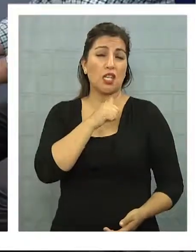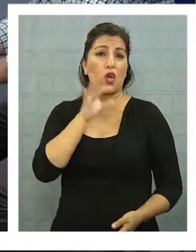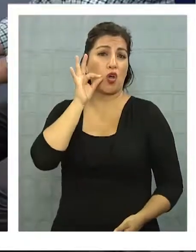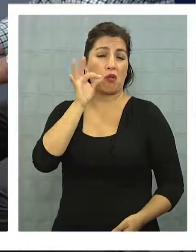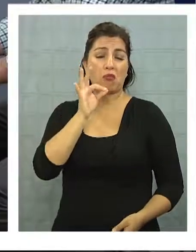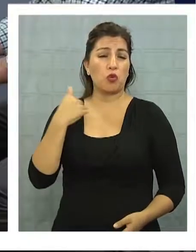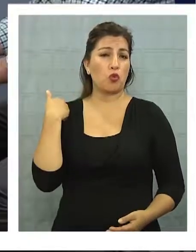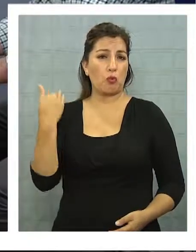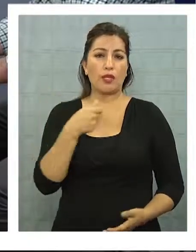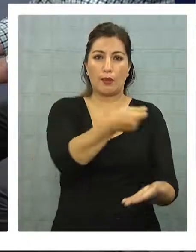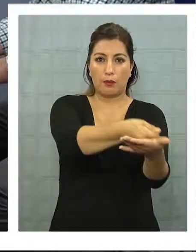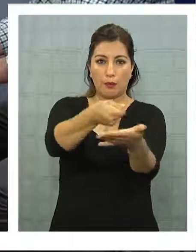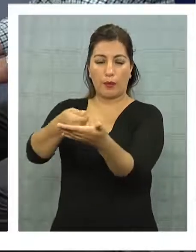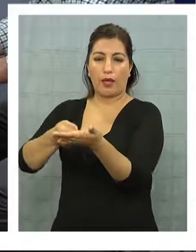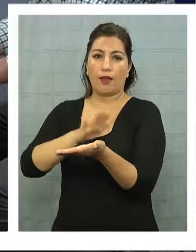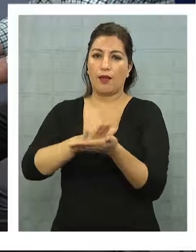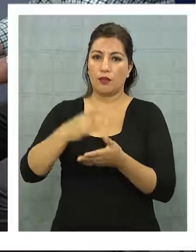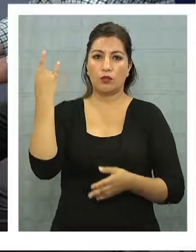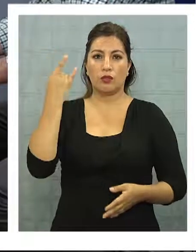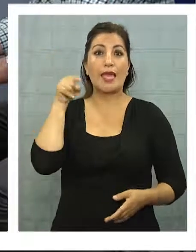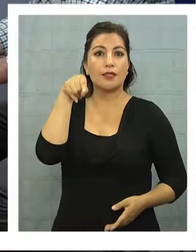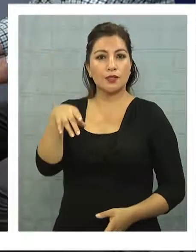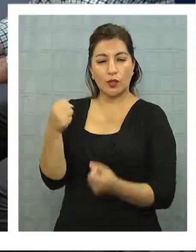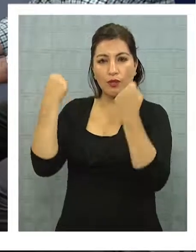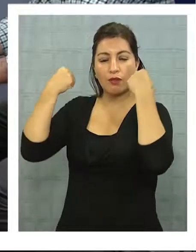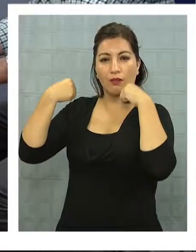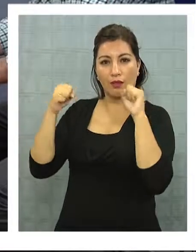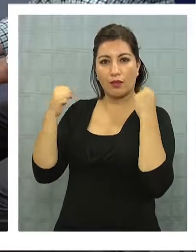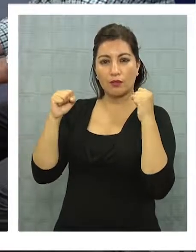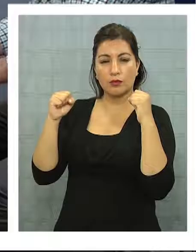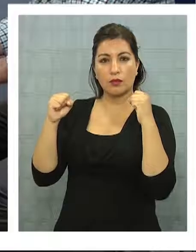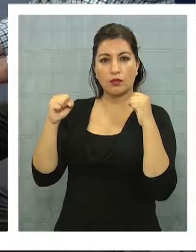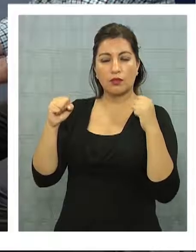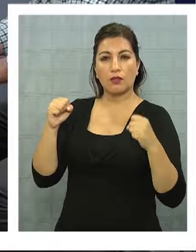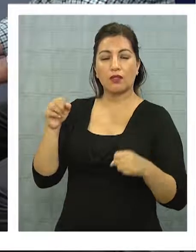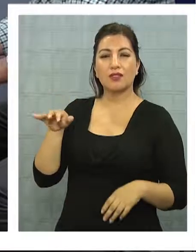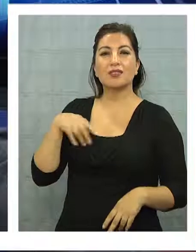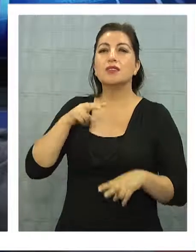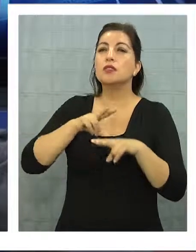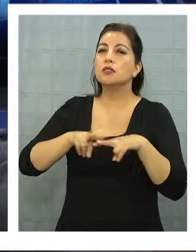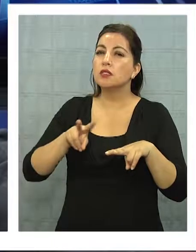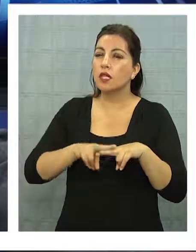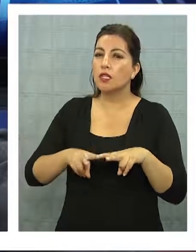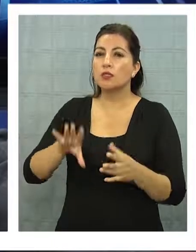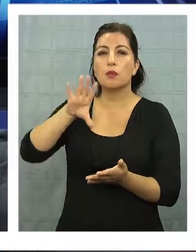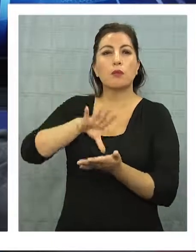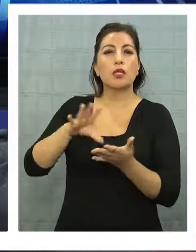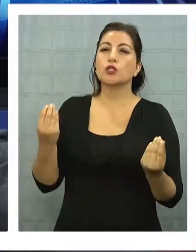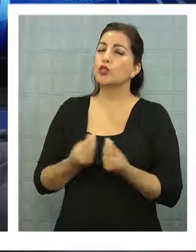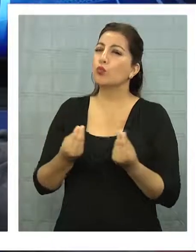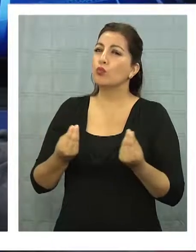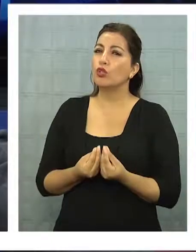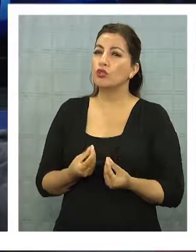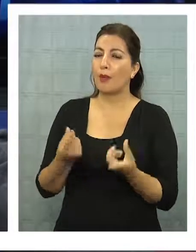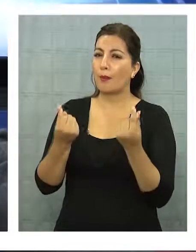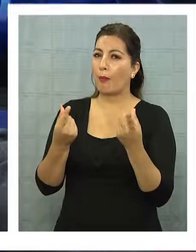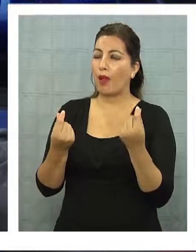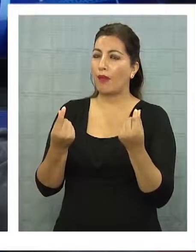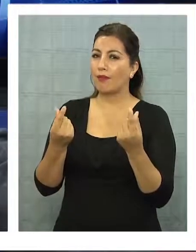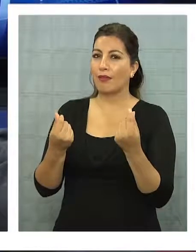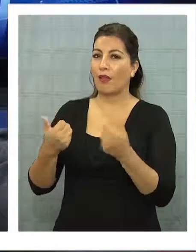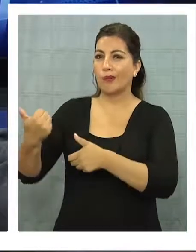a Chile. Y en la gratuidad... Ahora, yo, mire, la gratuidad... Ahí en la gratuidad puede haber un debate,